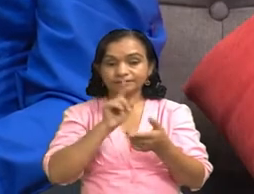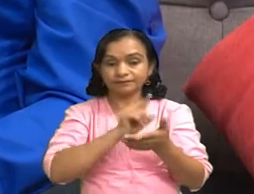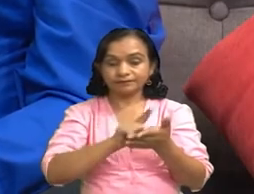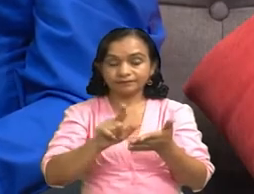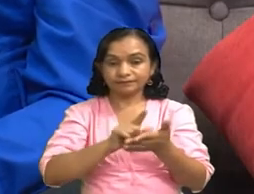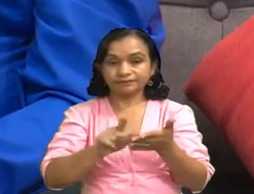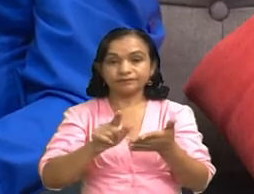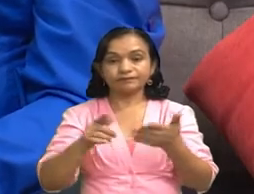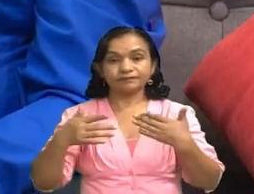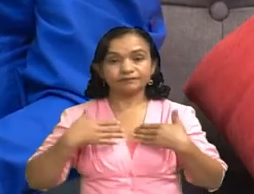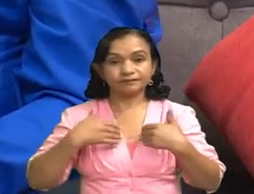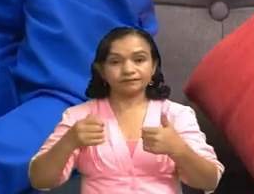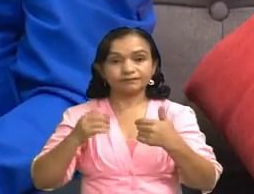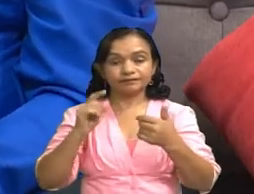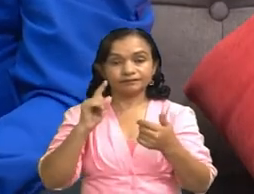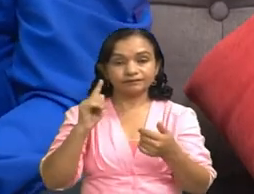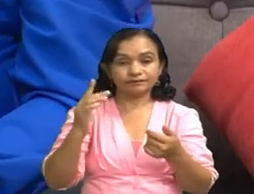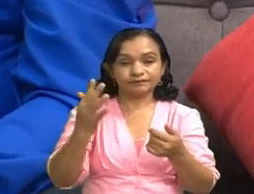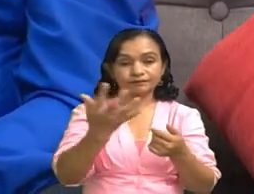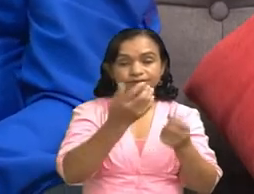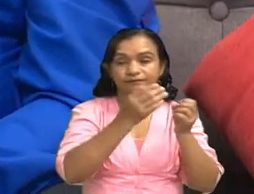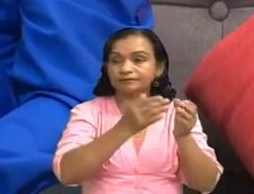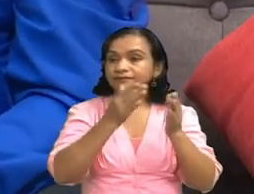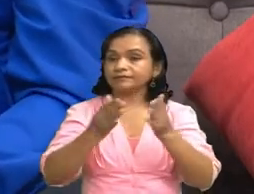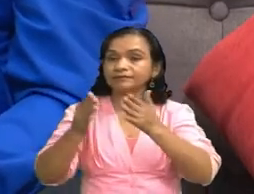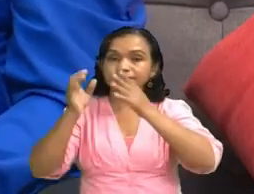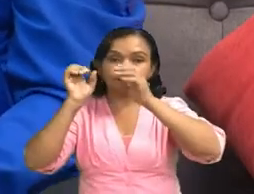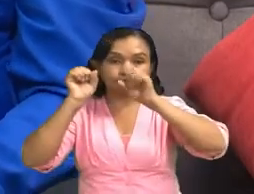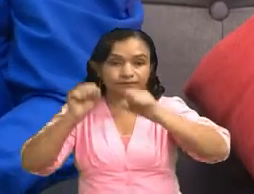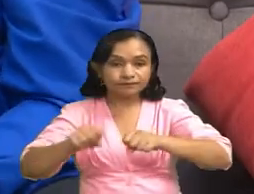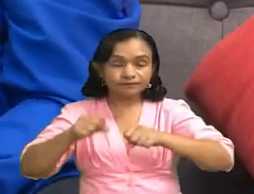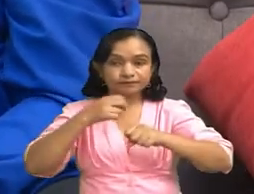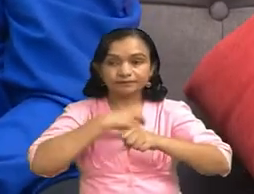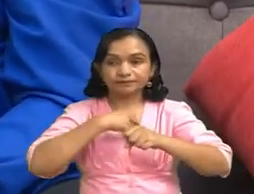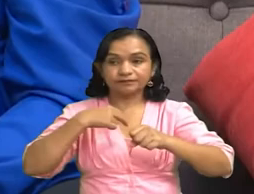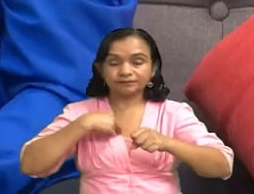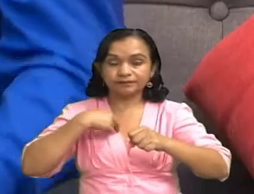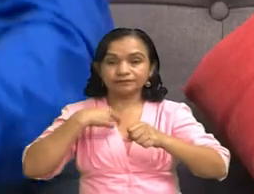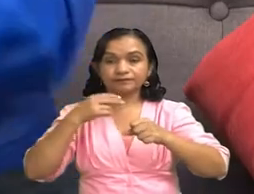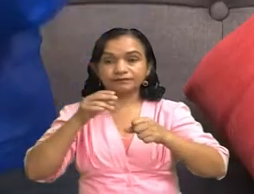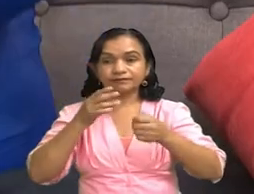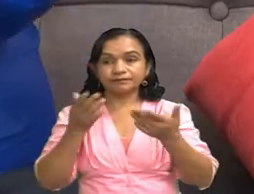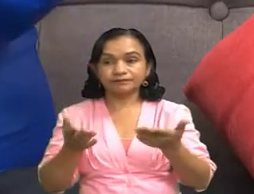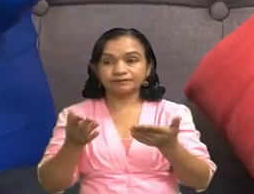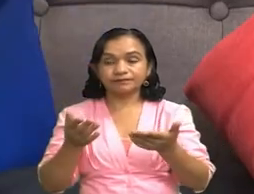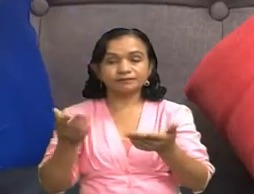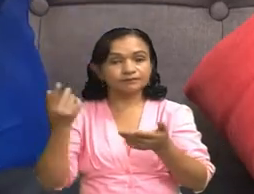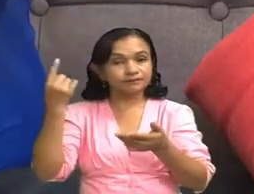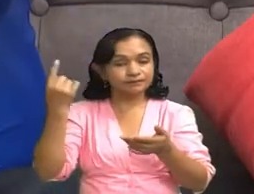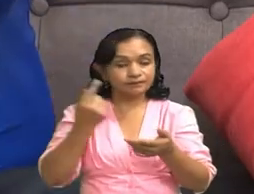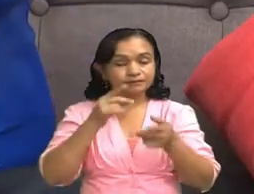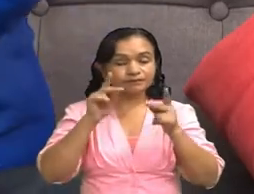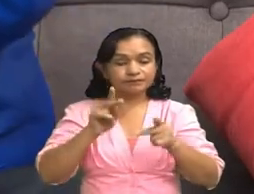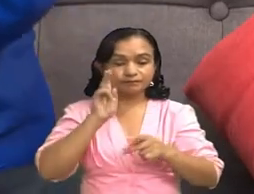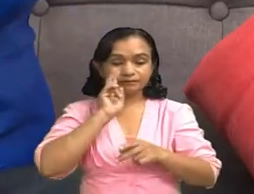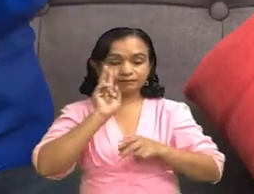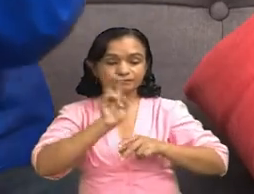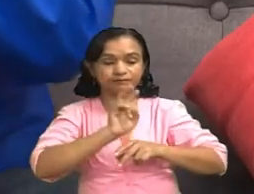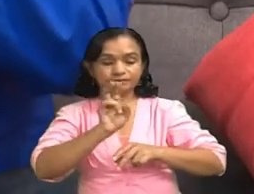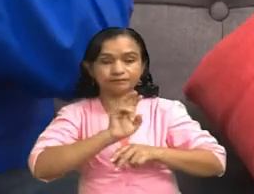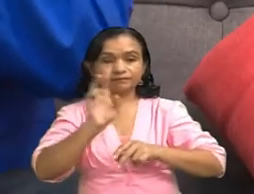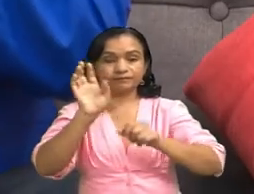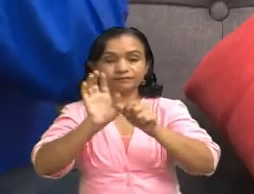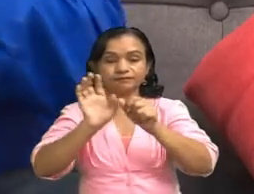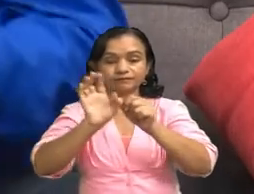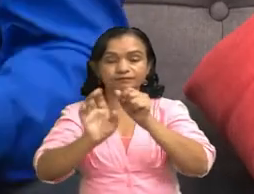leche y se ve todo el proceso para poderla hacer un queso de exportación. Además, nos vienen a inspeccionar las autoridades competentes de cada